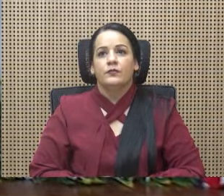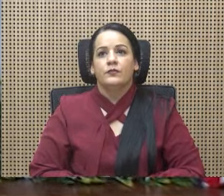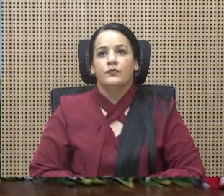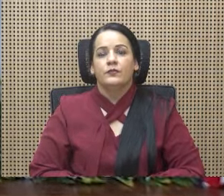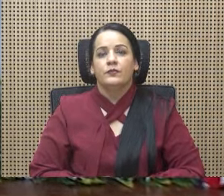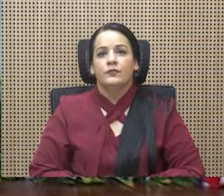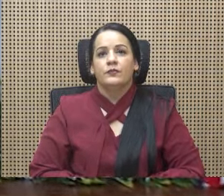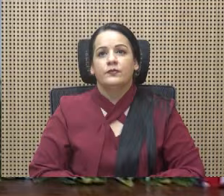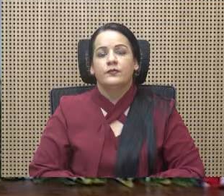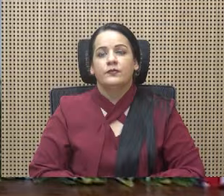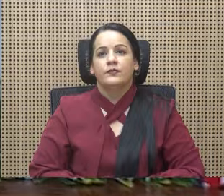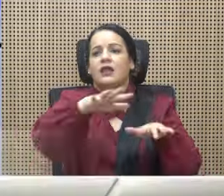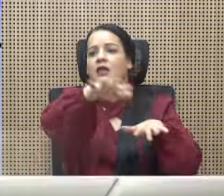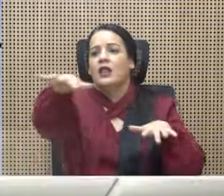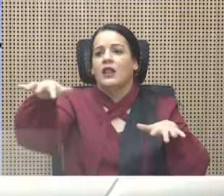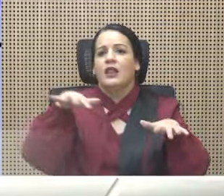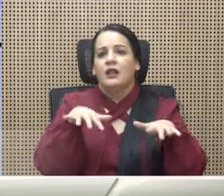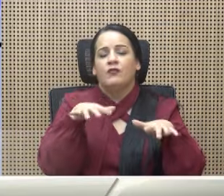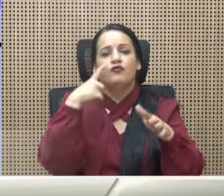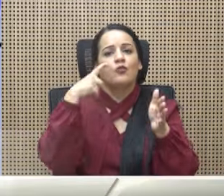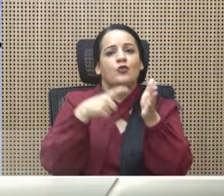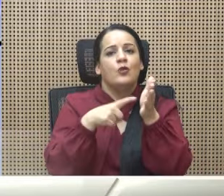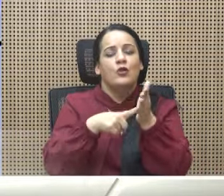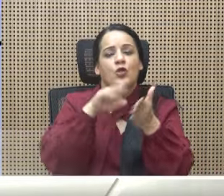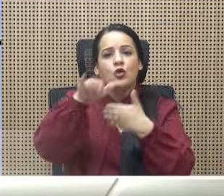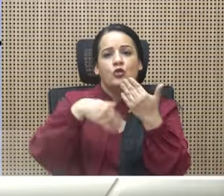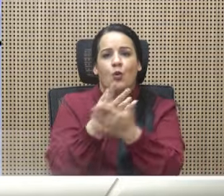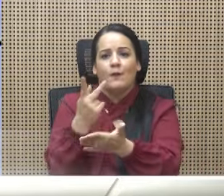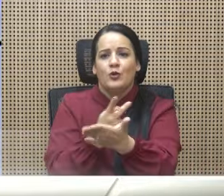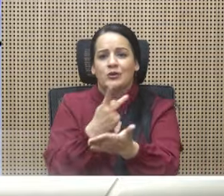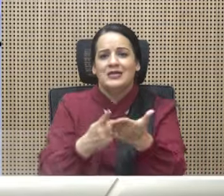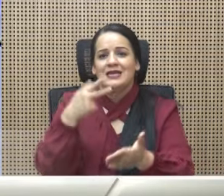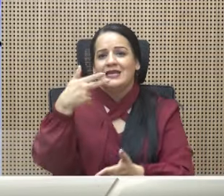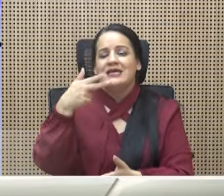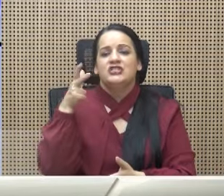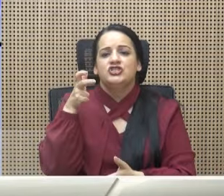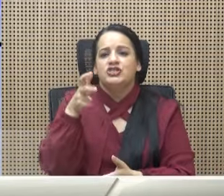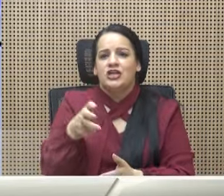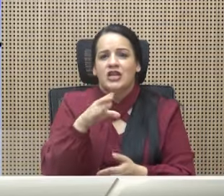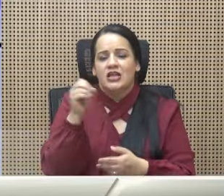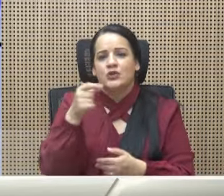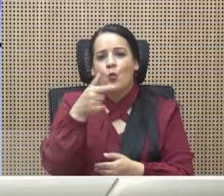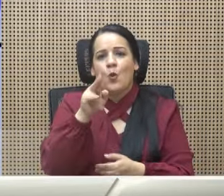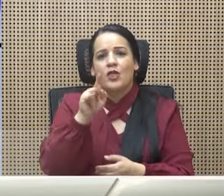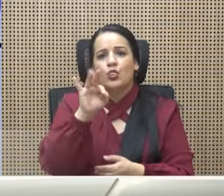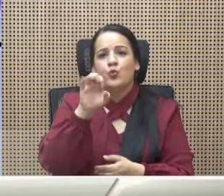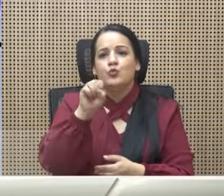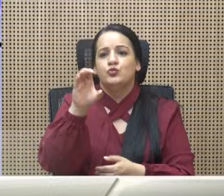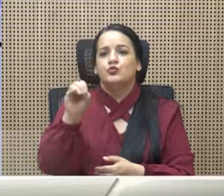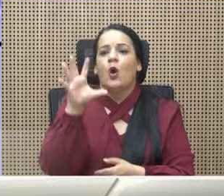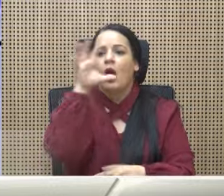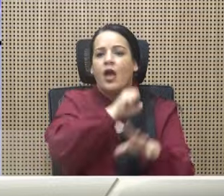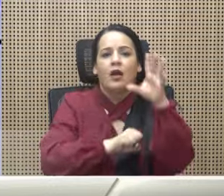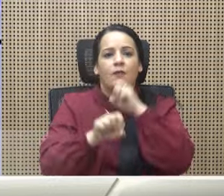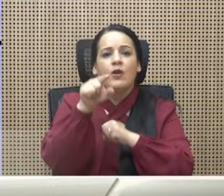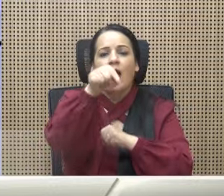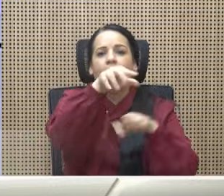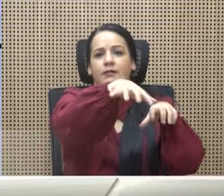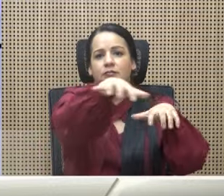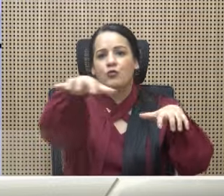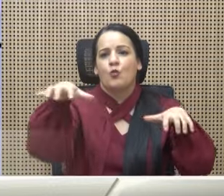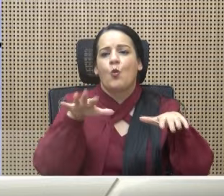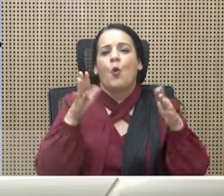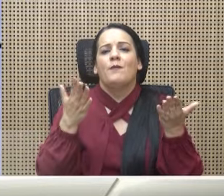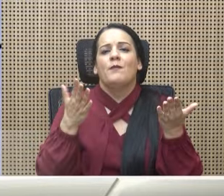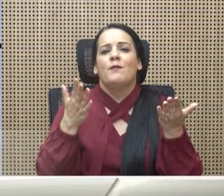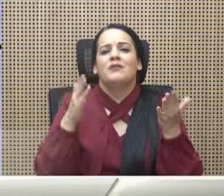condiciones en educación tienen que ir a los chiles tienen que ir a guatuso para que se den cuenta cómo están esas zas Lamentablemente